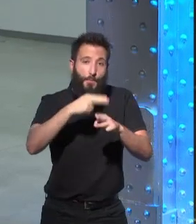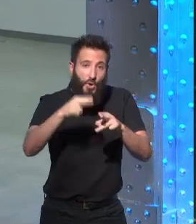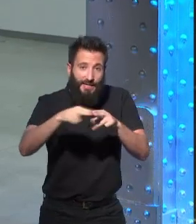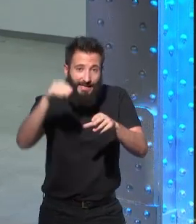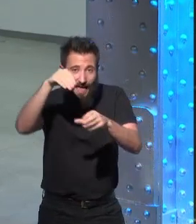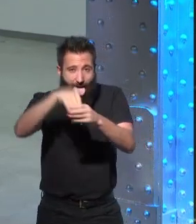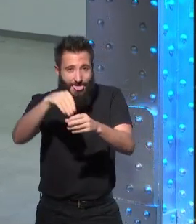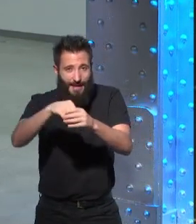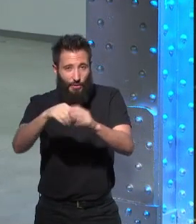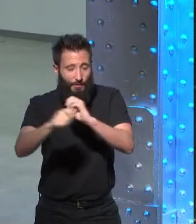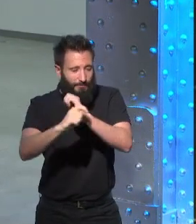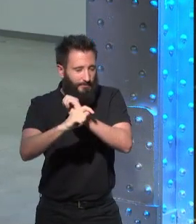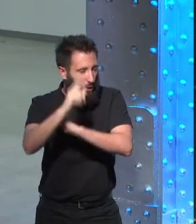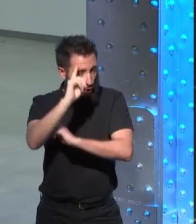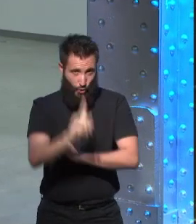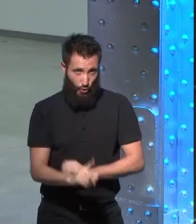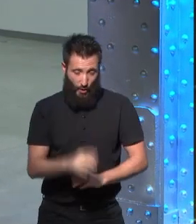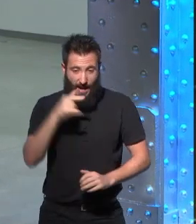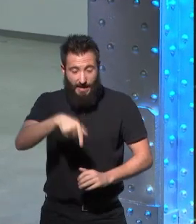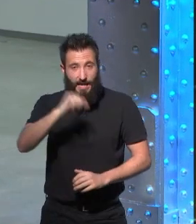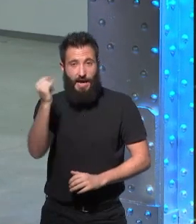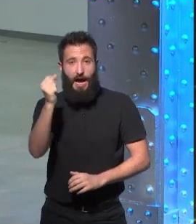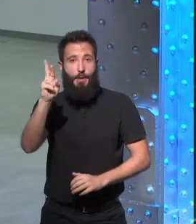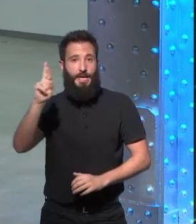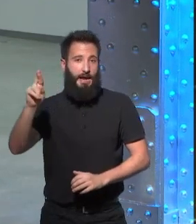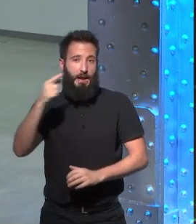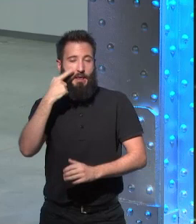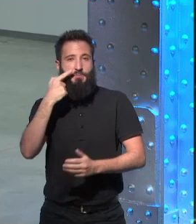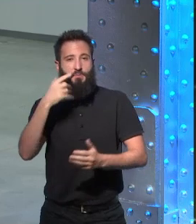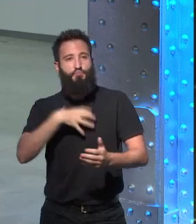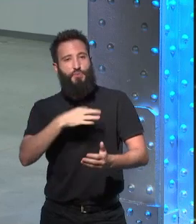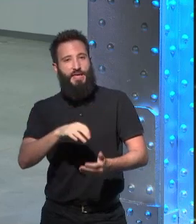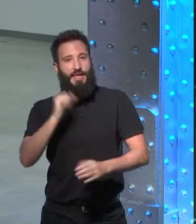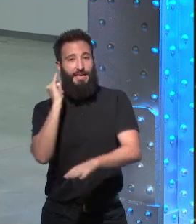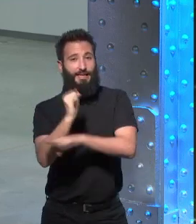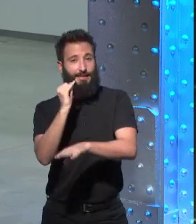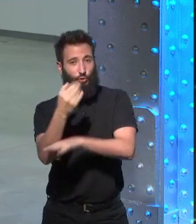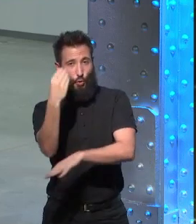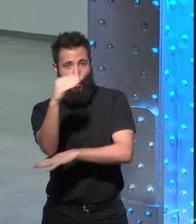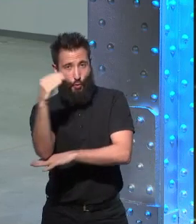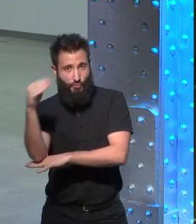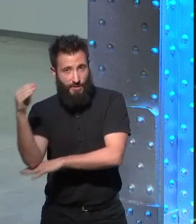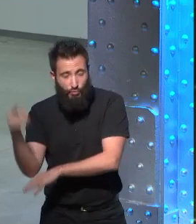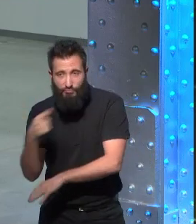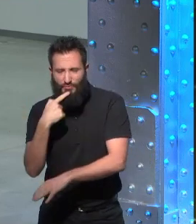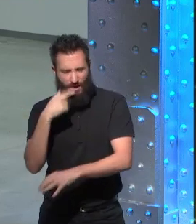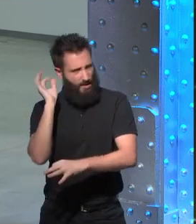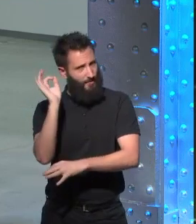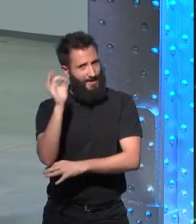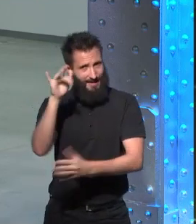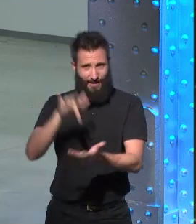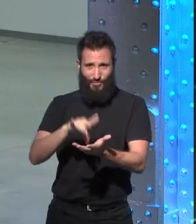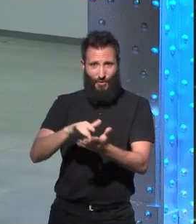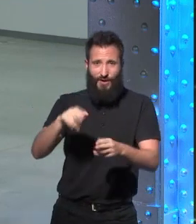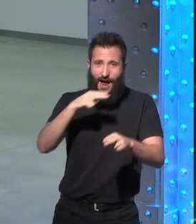y tenemos aquí a Javier y él podrá decir... Me toca colateralmente, ¿no? Que en el Instituto de la Juventud sí doy fe de que no está ni en la